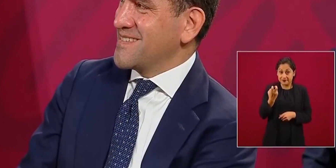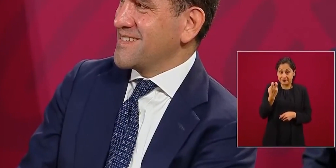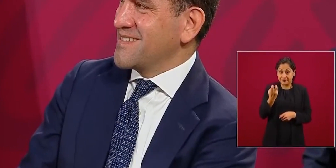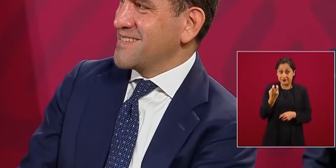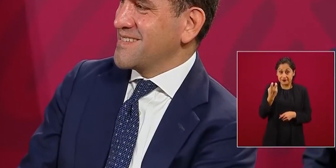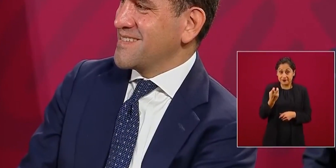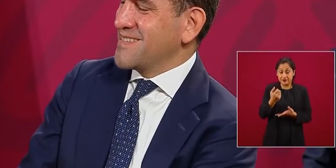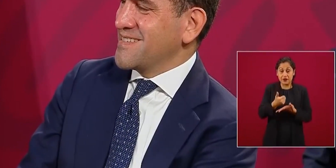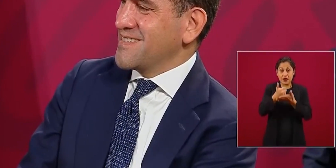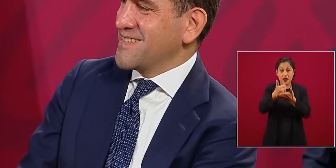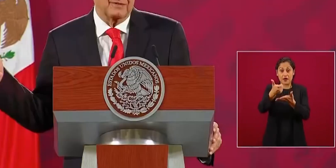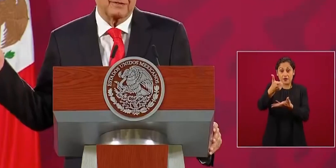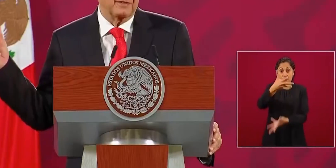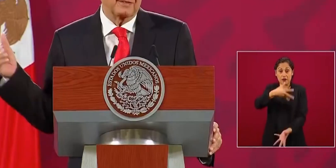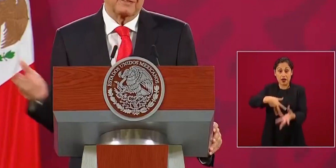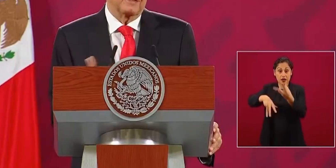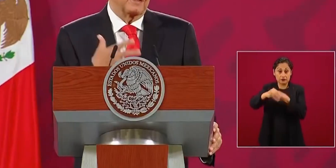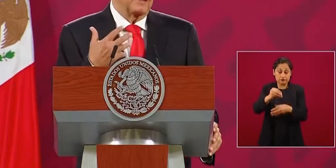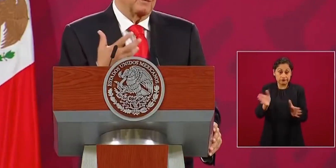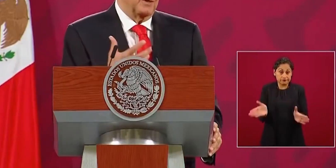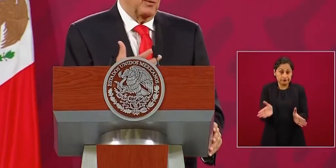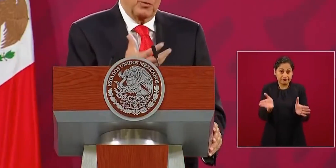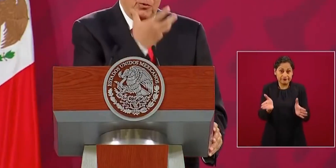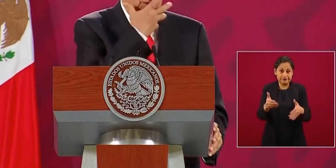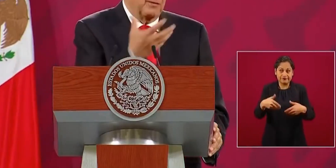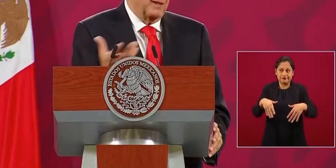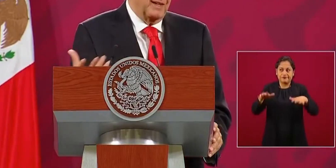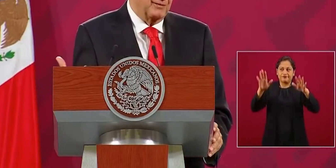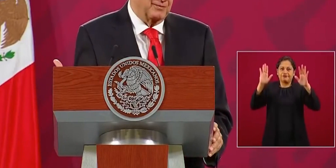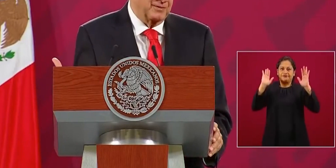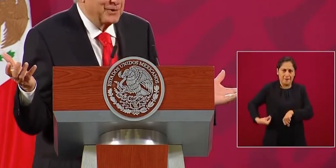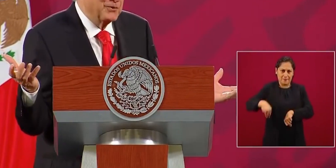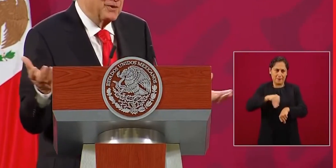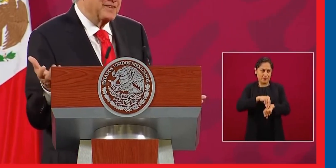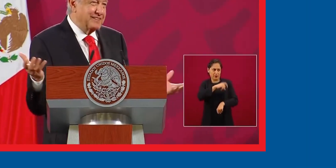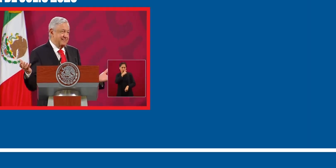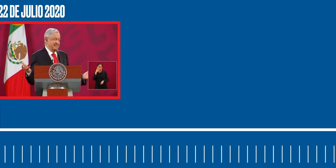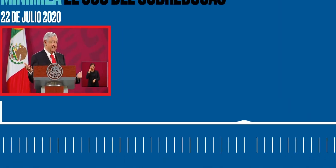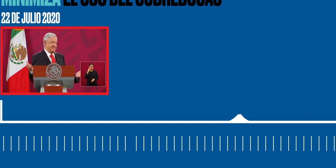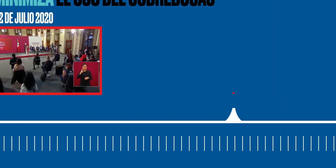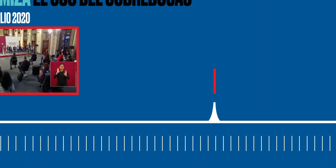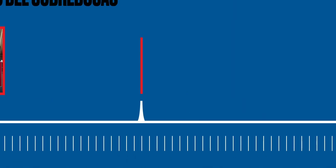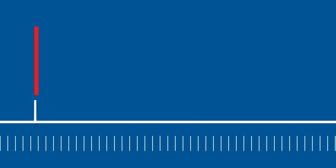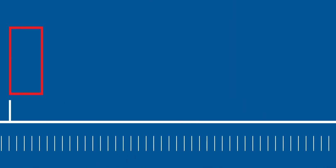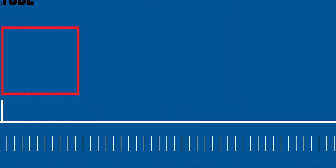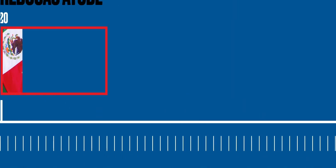la reactivación de la economía, pues me lo pongo de inmediato. Pero no es así.